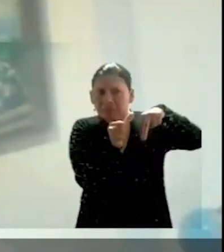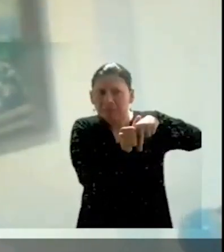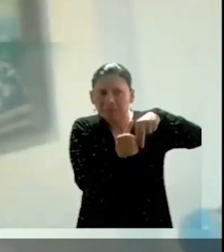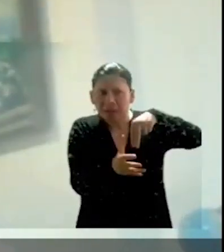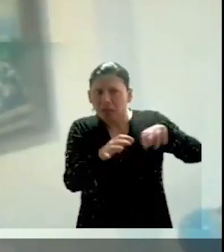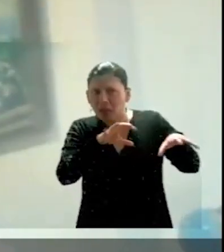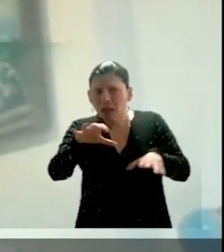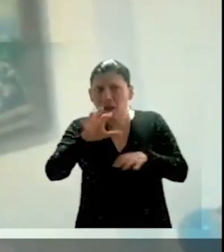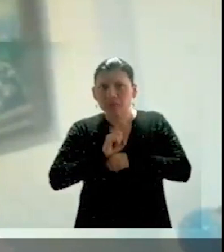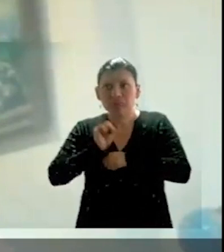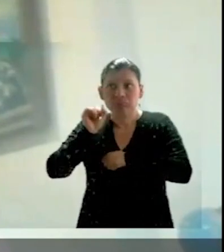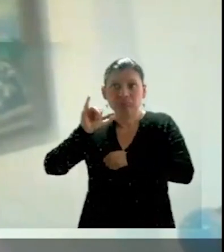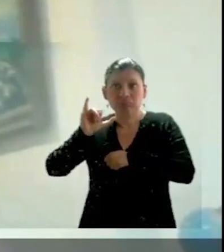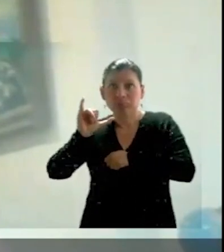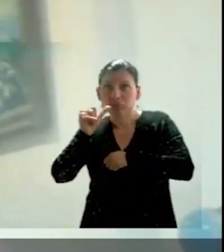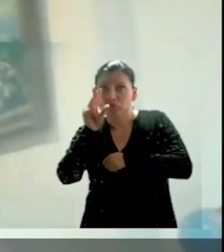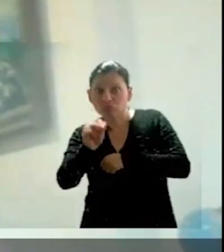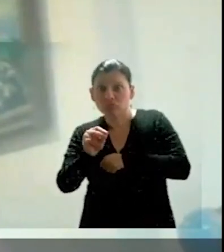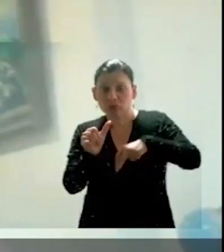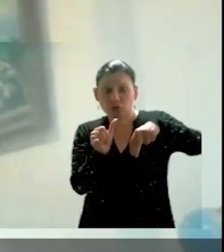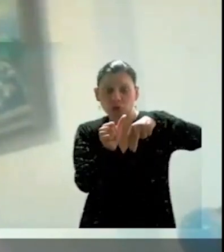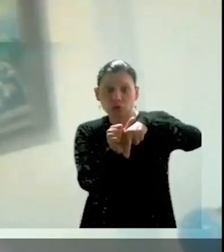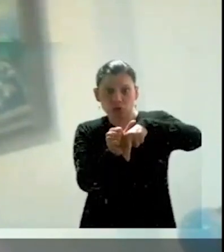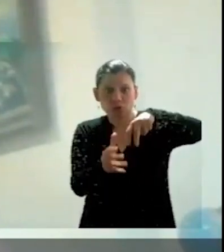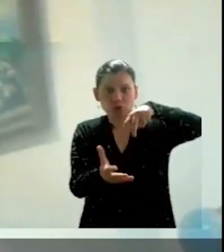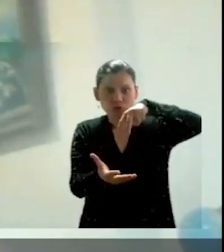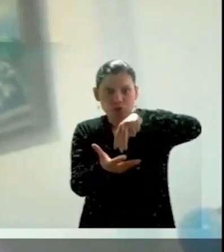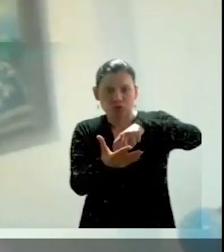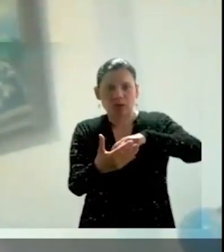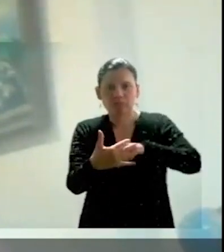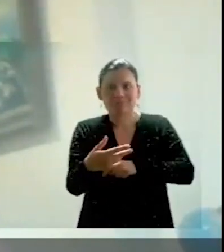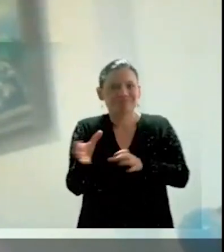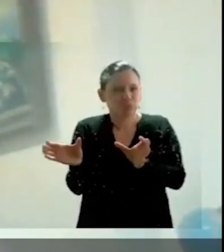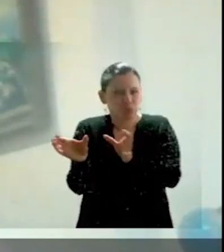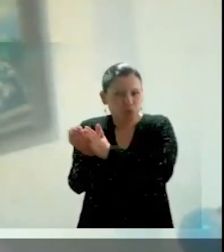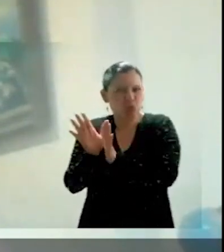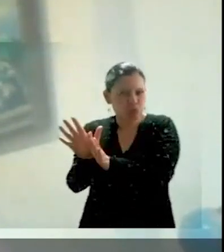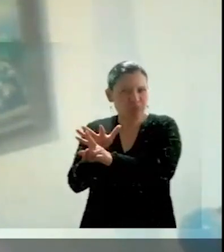realmente interponer contra ellas tutelas